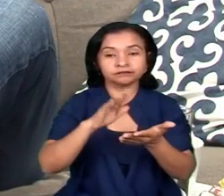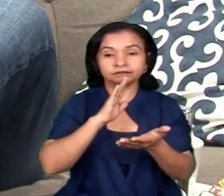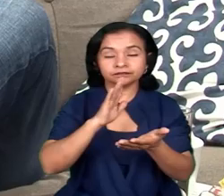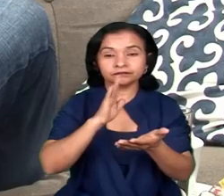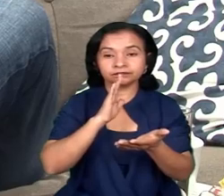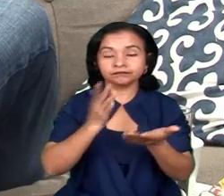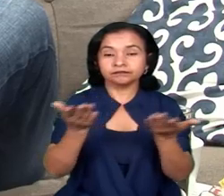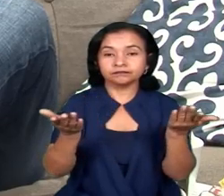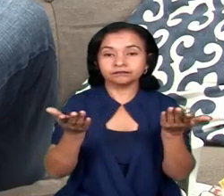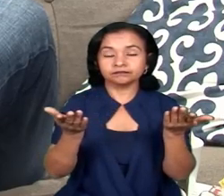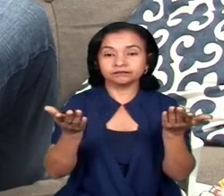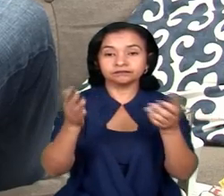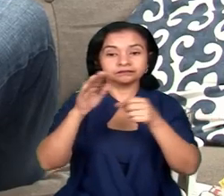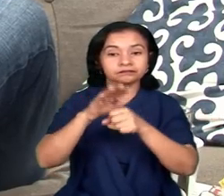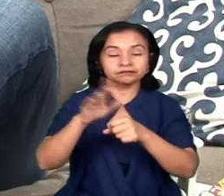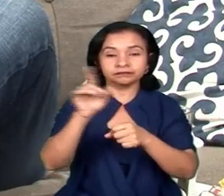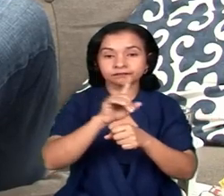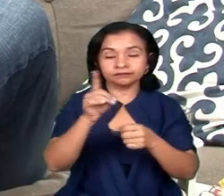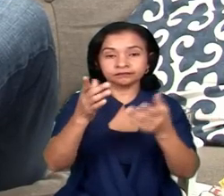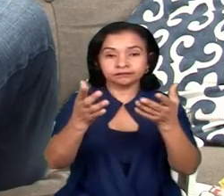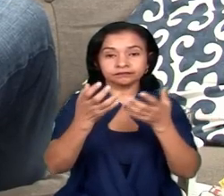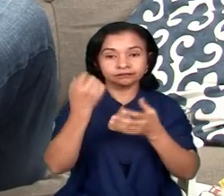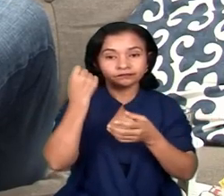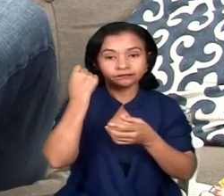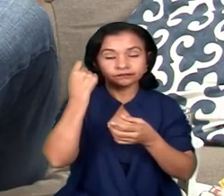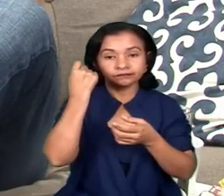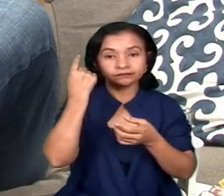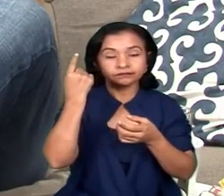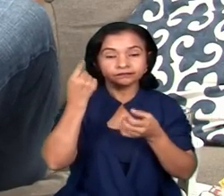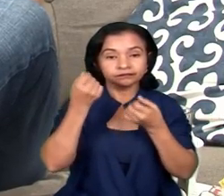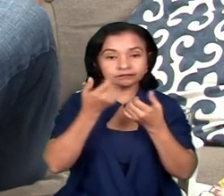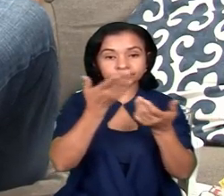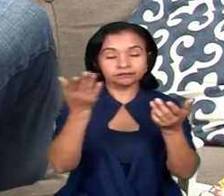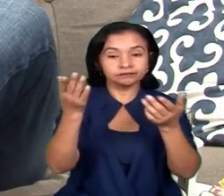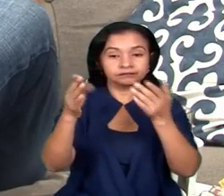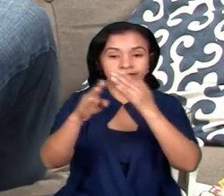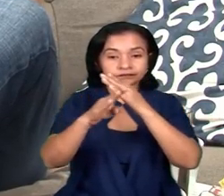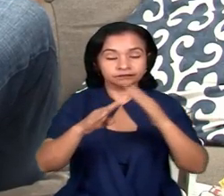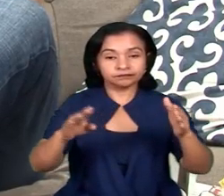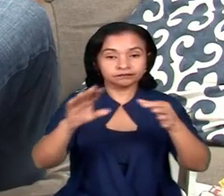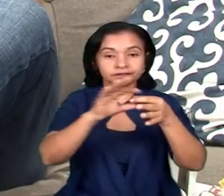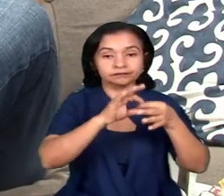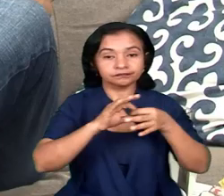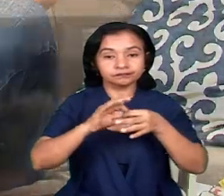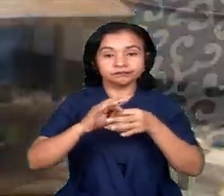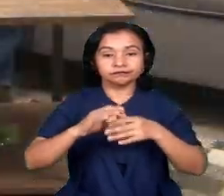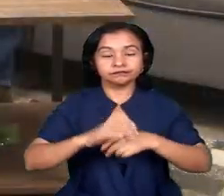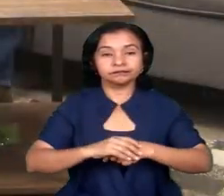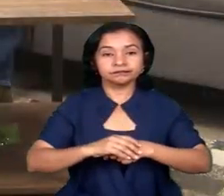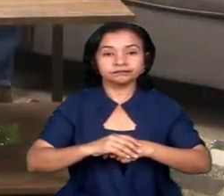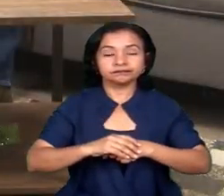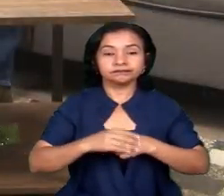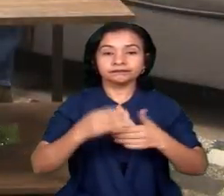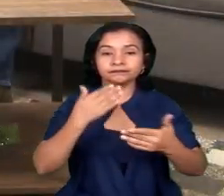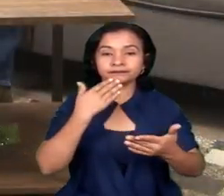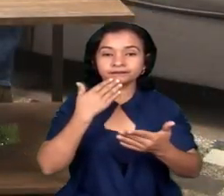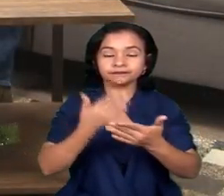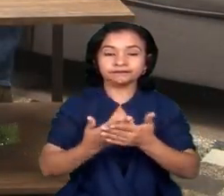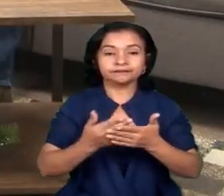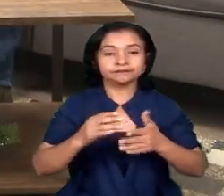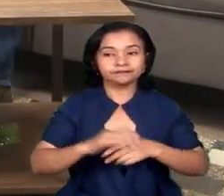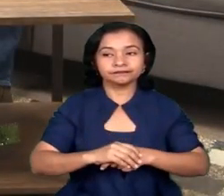de no, lo que queremos es que entiendan el mensaje. Reconciliación y paz es lo que queremos. Compañero, don